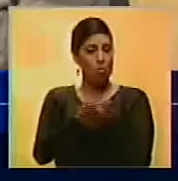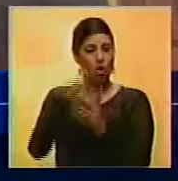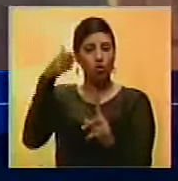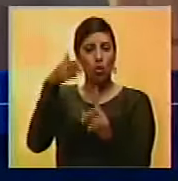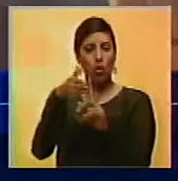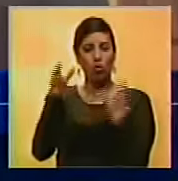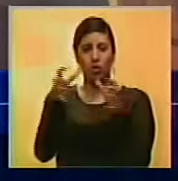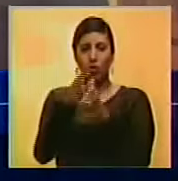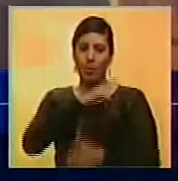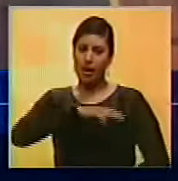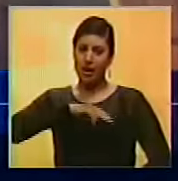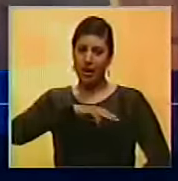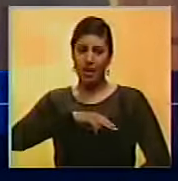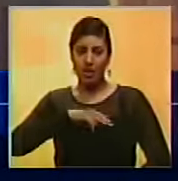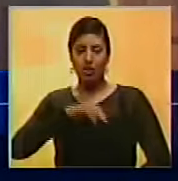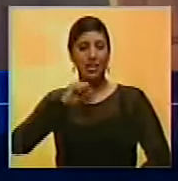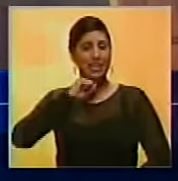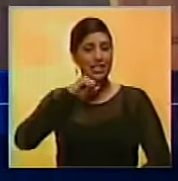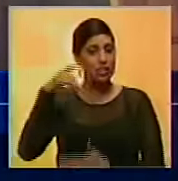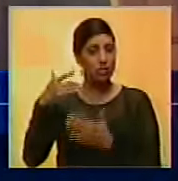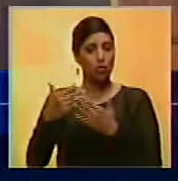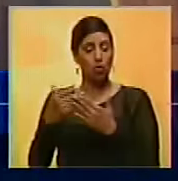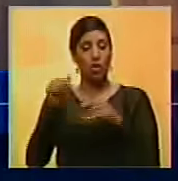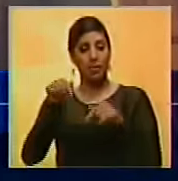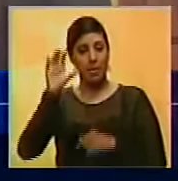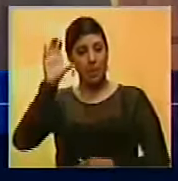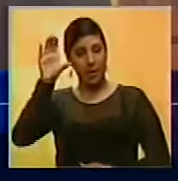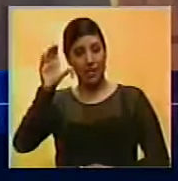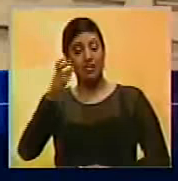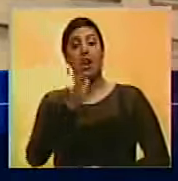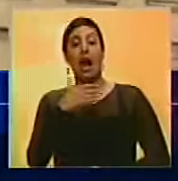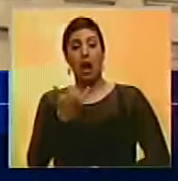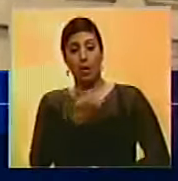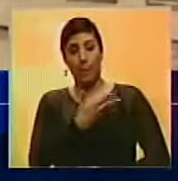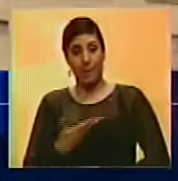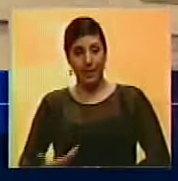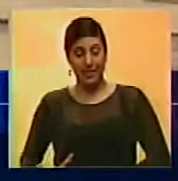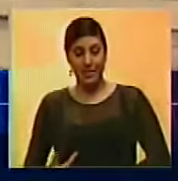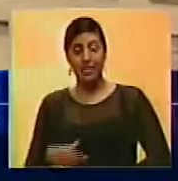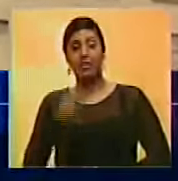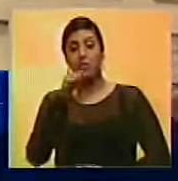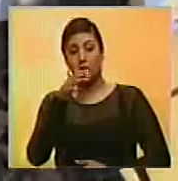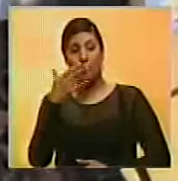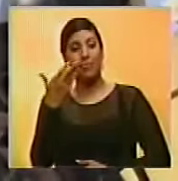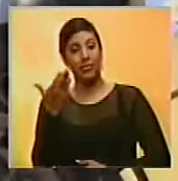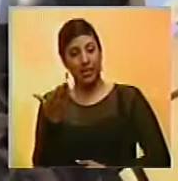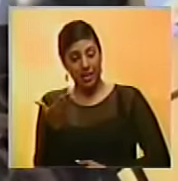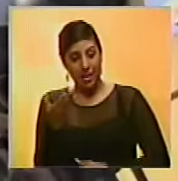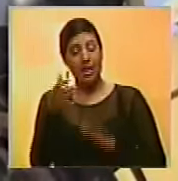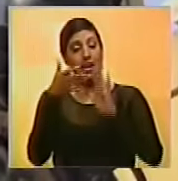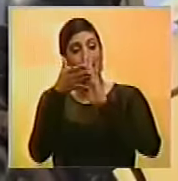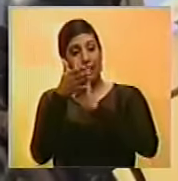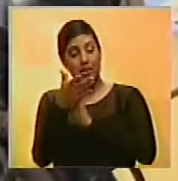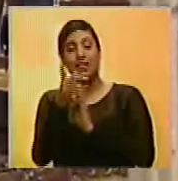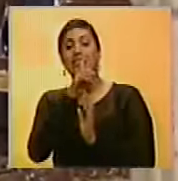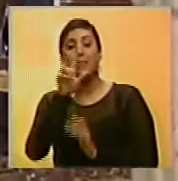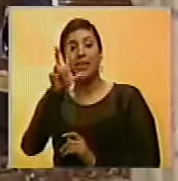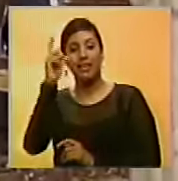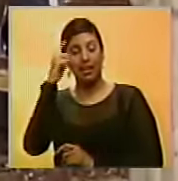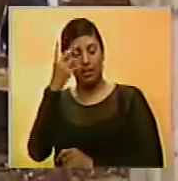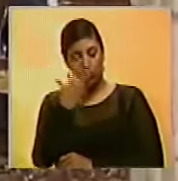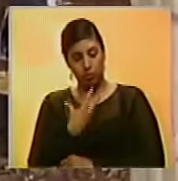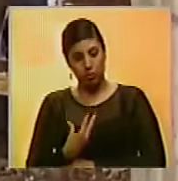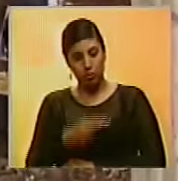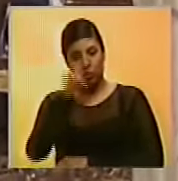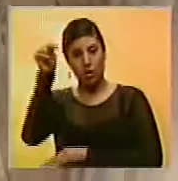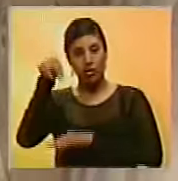esta minoría religiosa en la historia reciente del país el presidente abdel fat al Sisi decretó TR días de